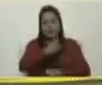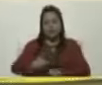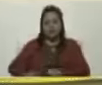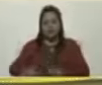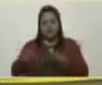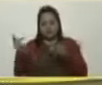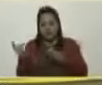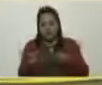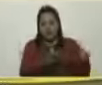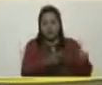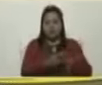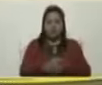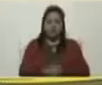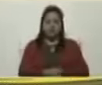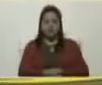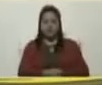invitar